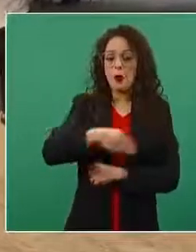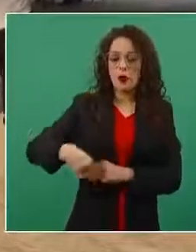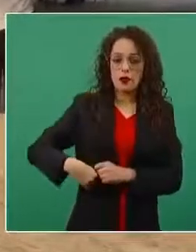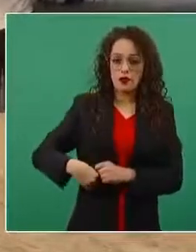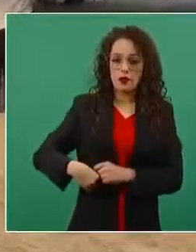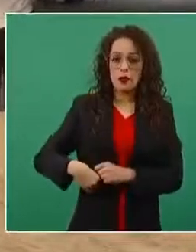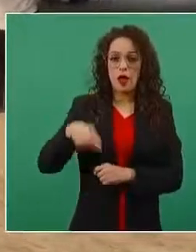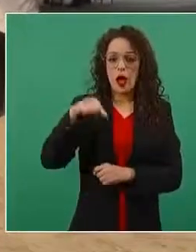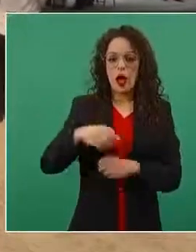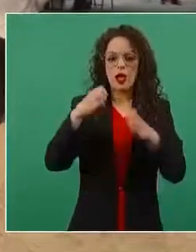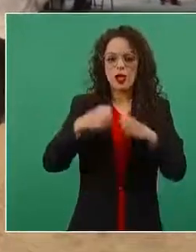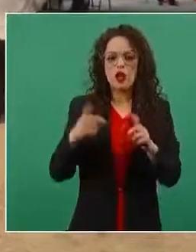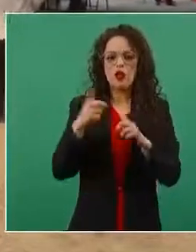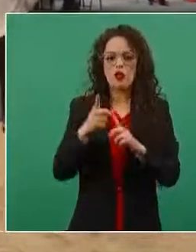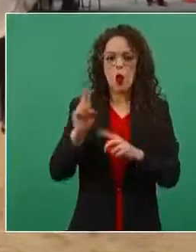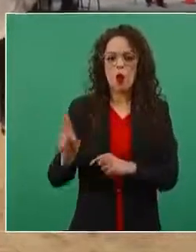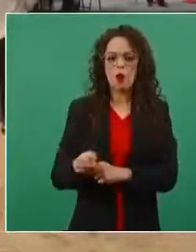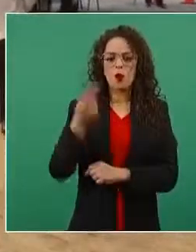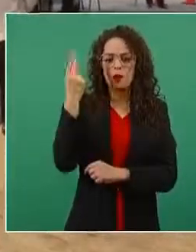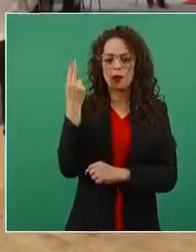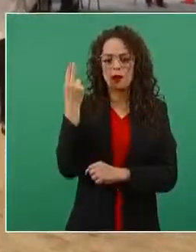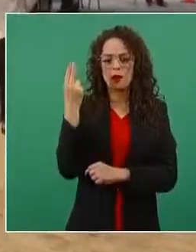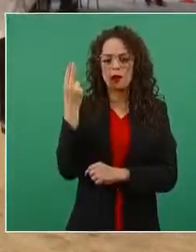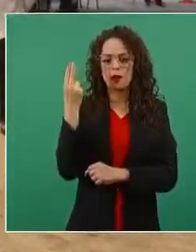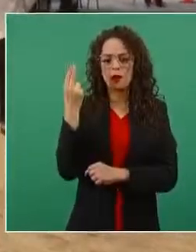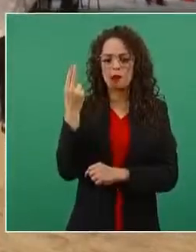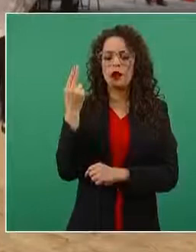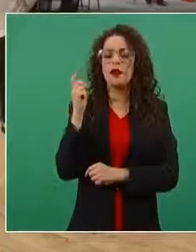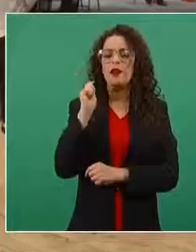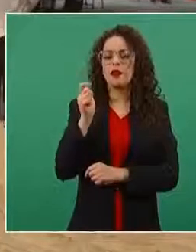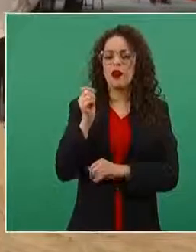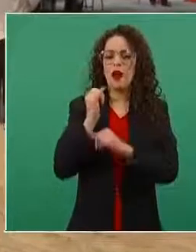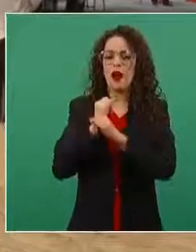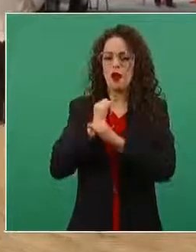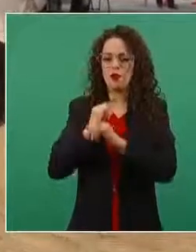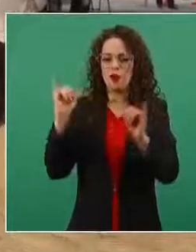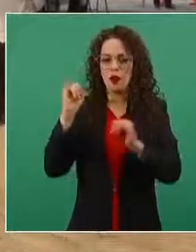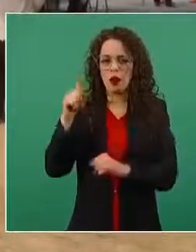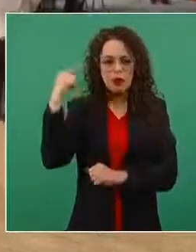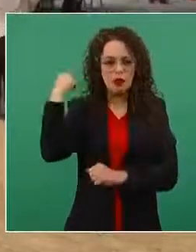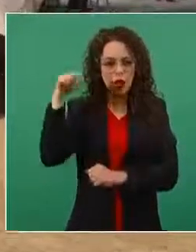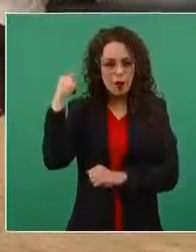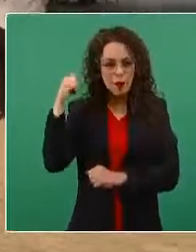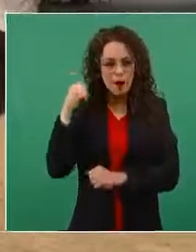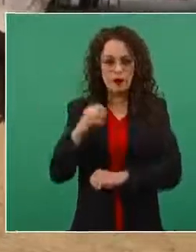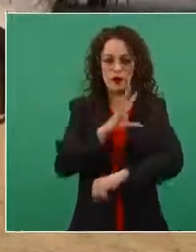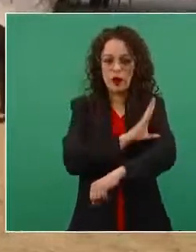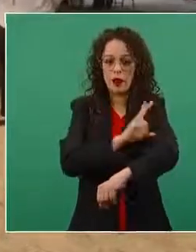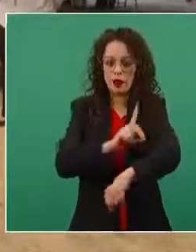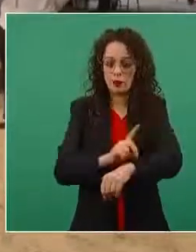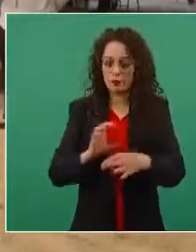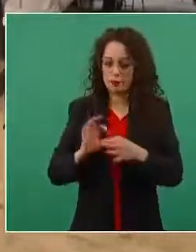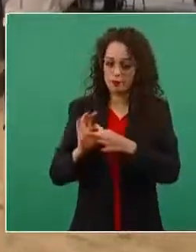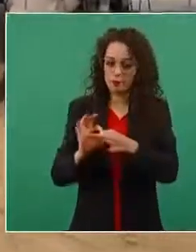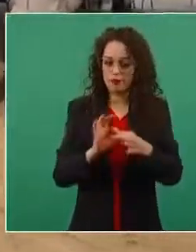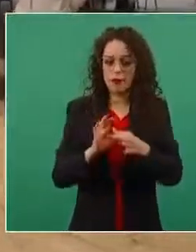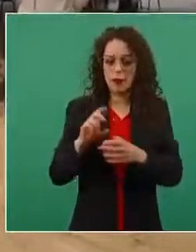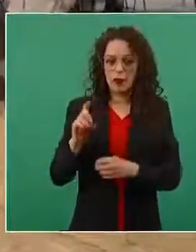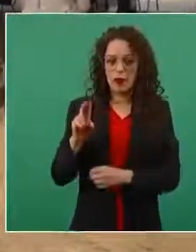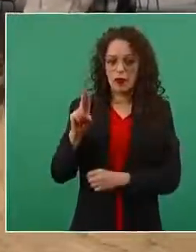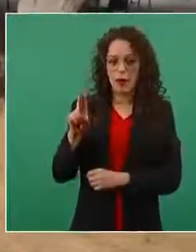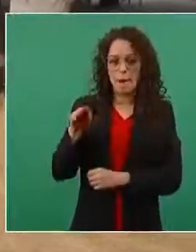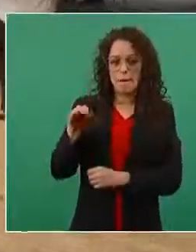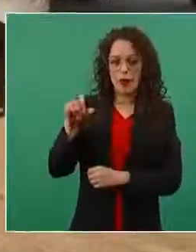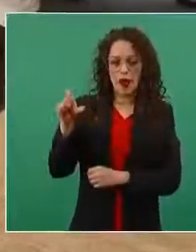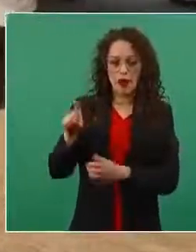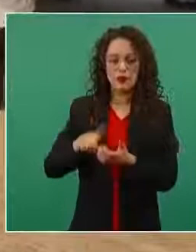en la Universidad Juárez Autónoma Vasco, perfectamente coordinados. El doctor Lemax representa